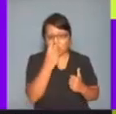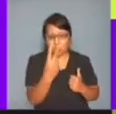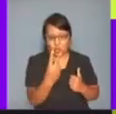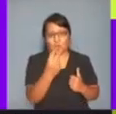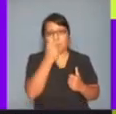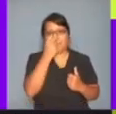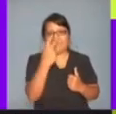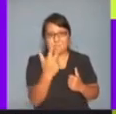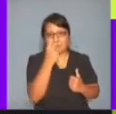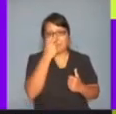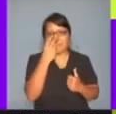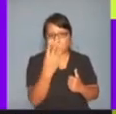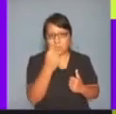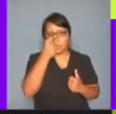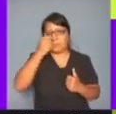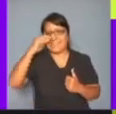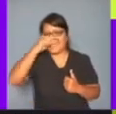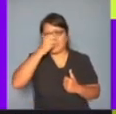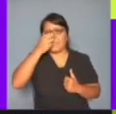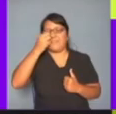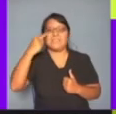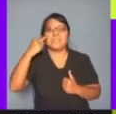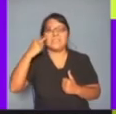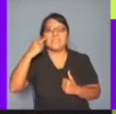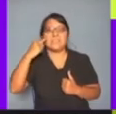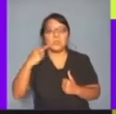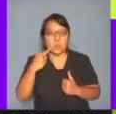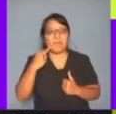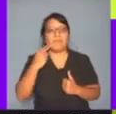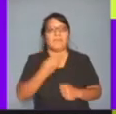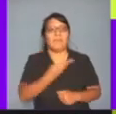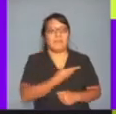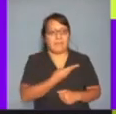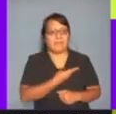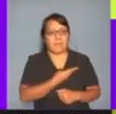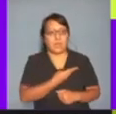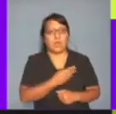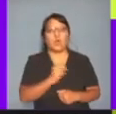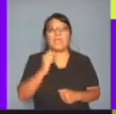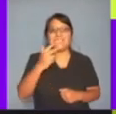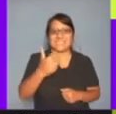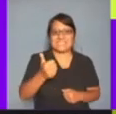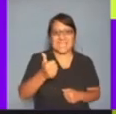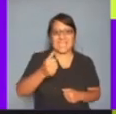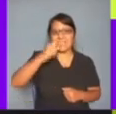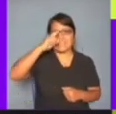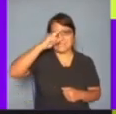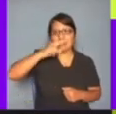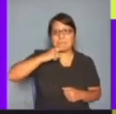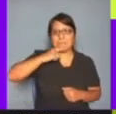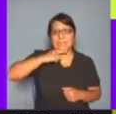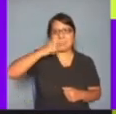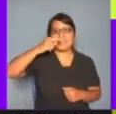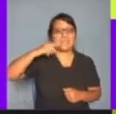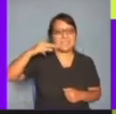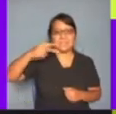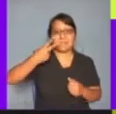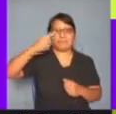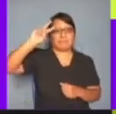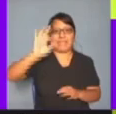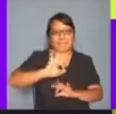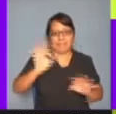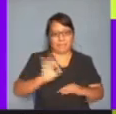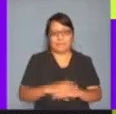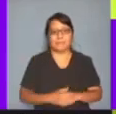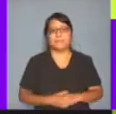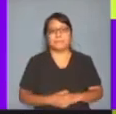de febrero, en 6 cuotas sin intereses. Bueno, qué importante. Sobre todo por la situación económica y también teniendo en